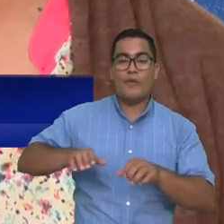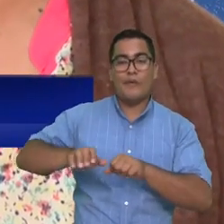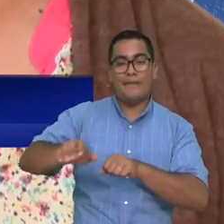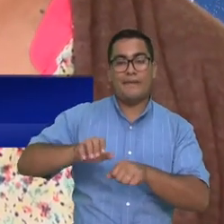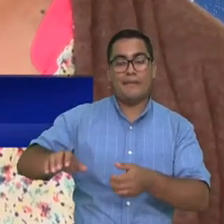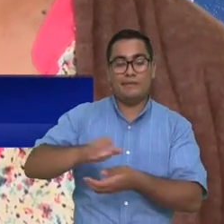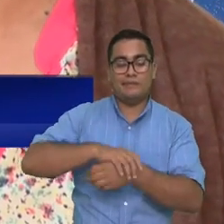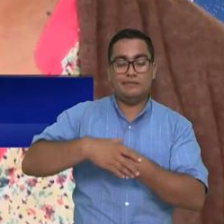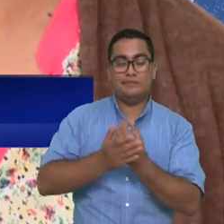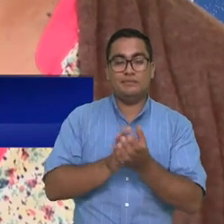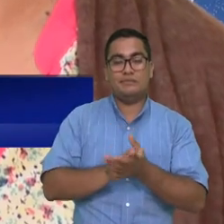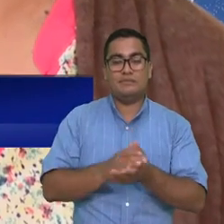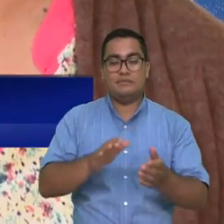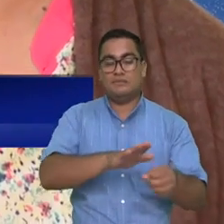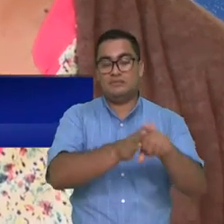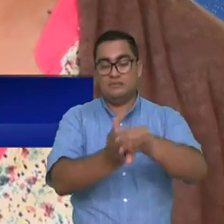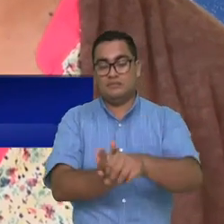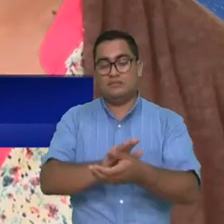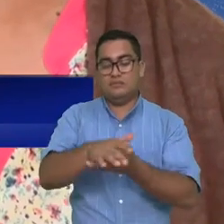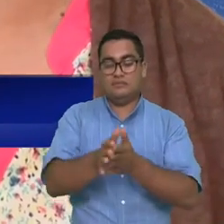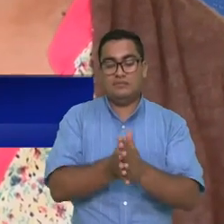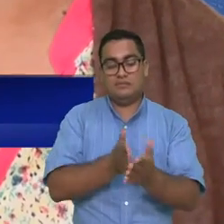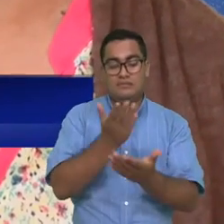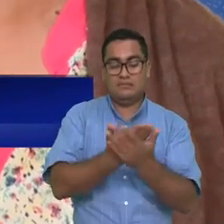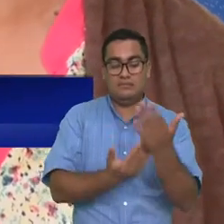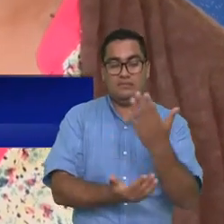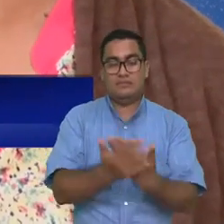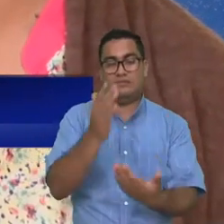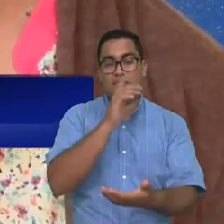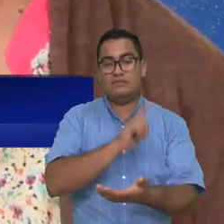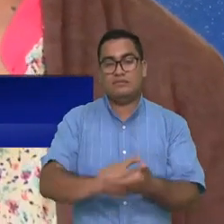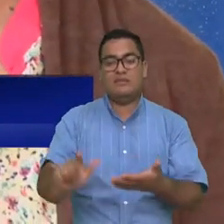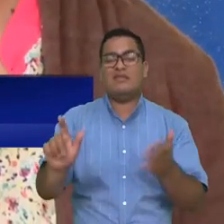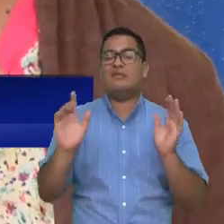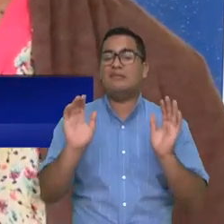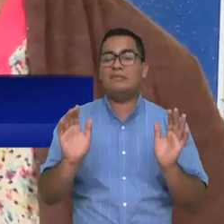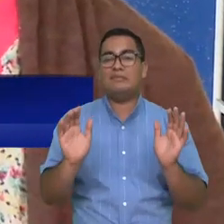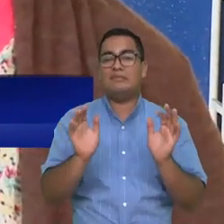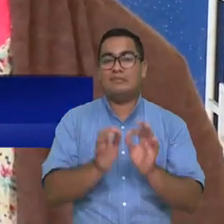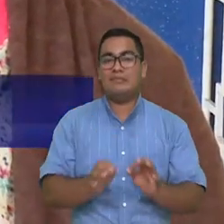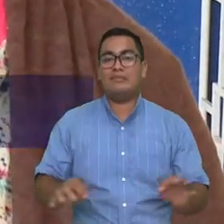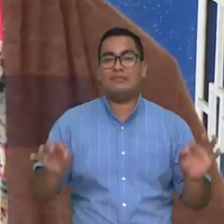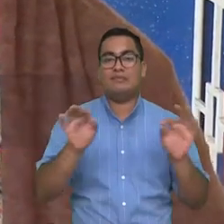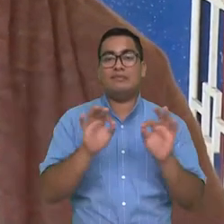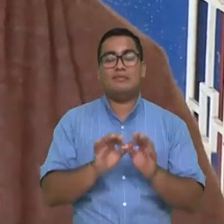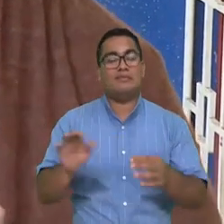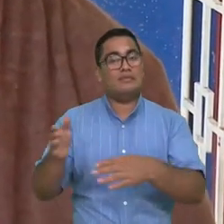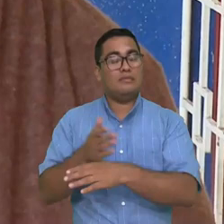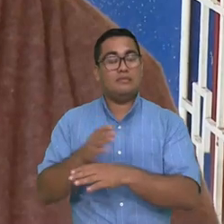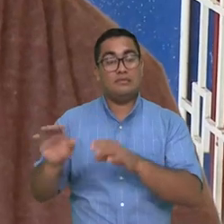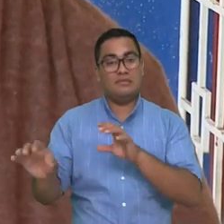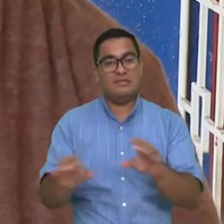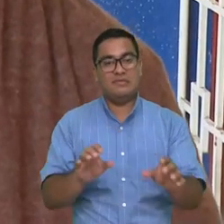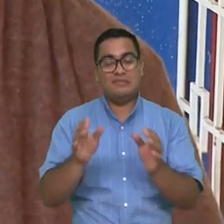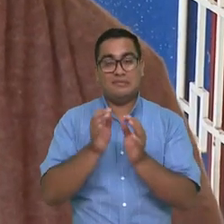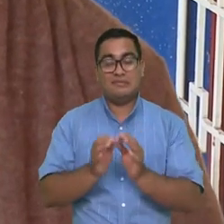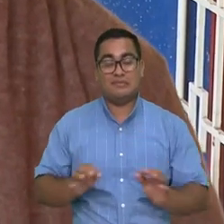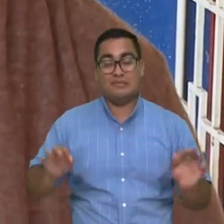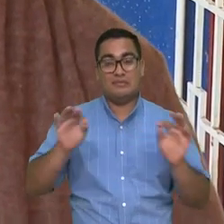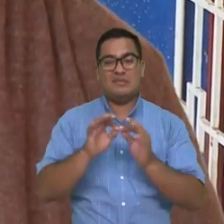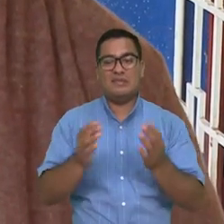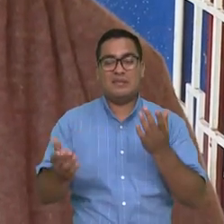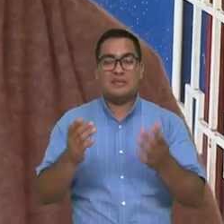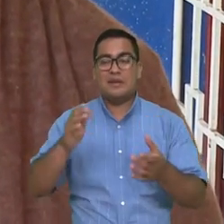para que los niños puedan tener sus manos limpias siempre después de cada una de las actividades que realicen y más cuando vayan a